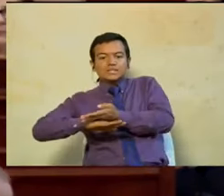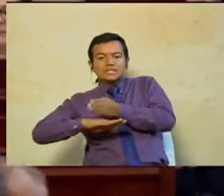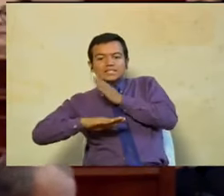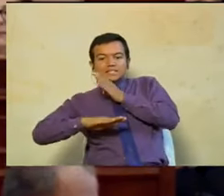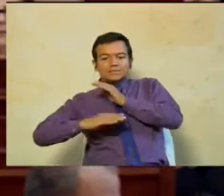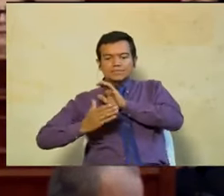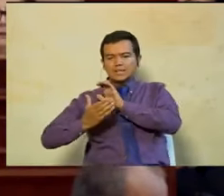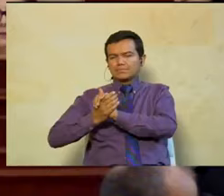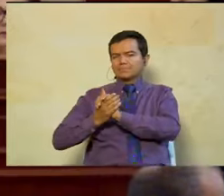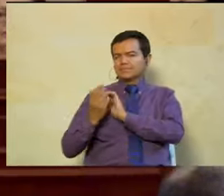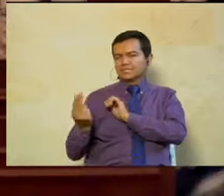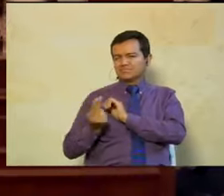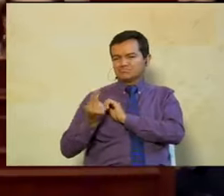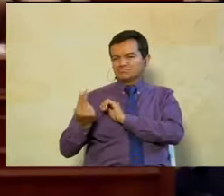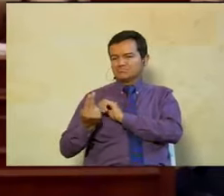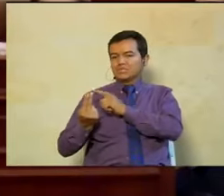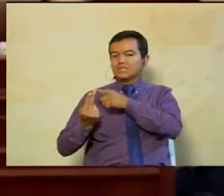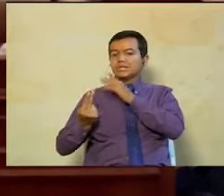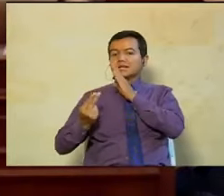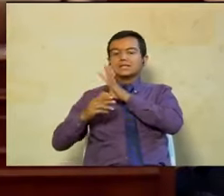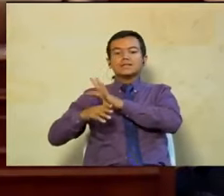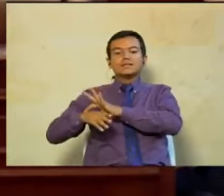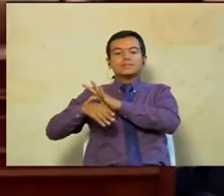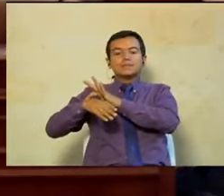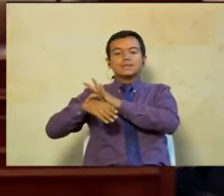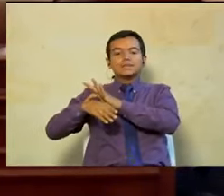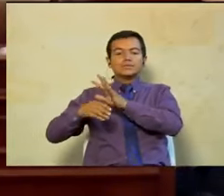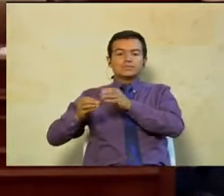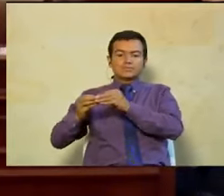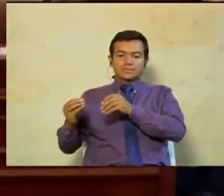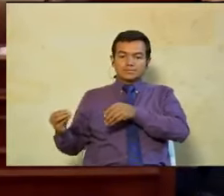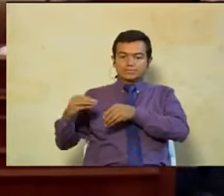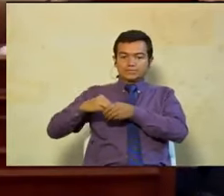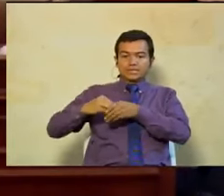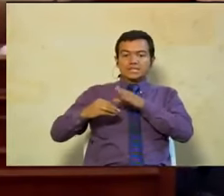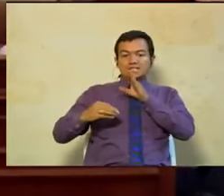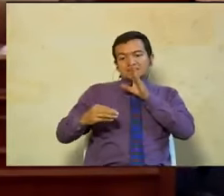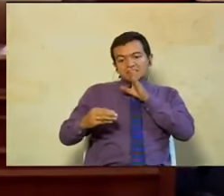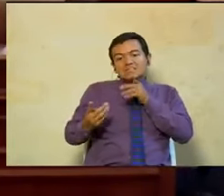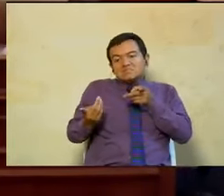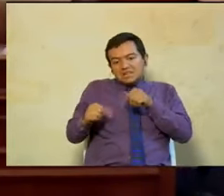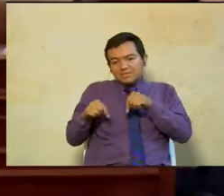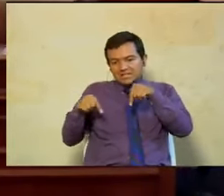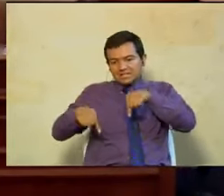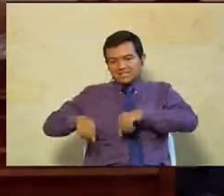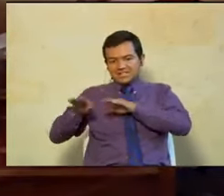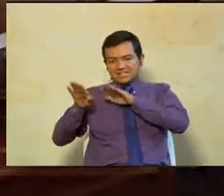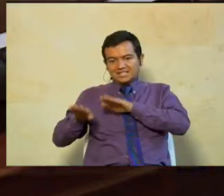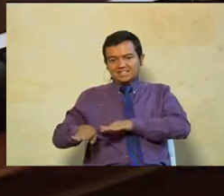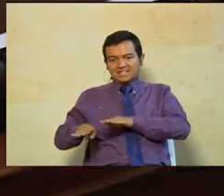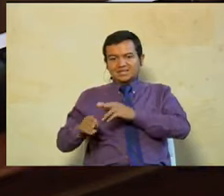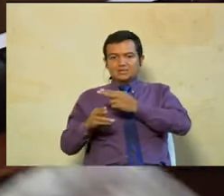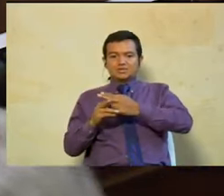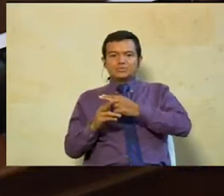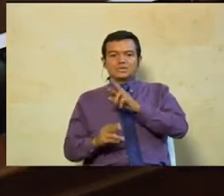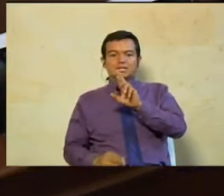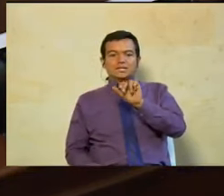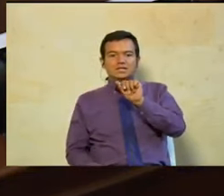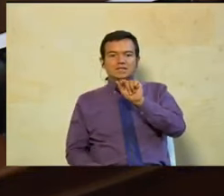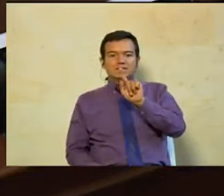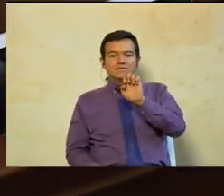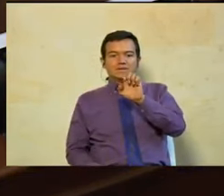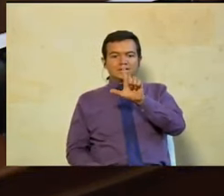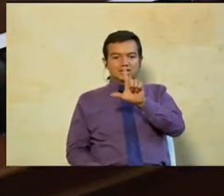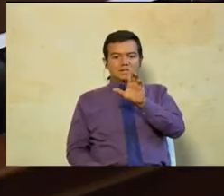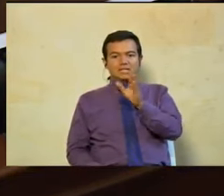admirado amigo el médico y colega nuestro el dror Rafael Romero pero mire señor presidente